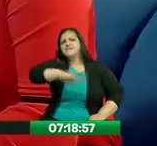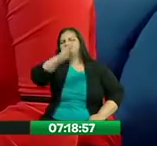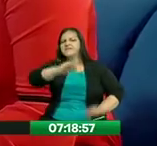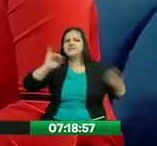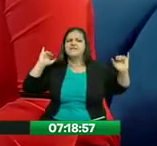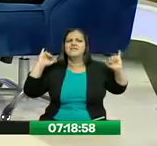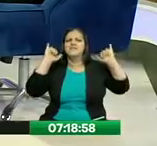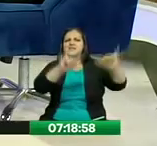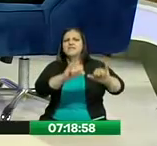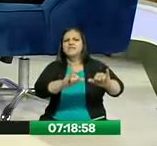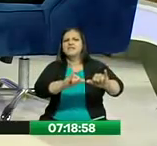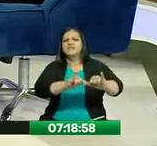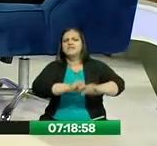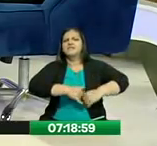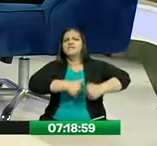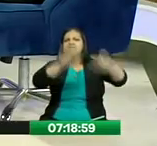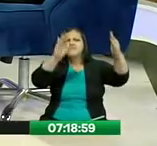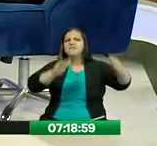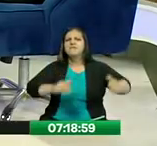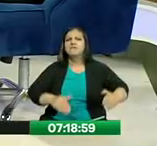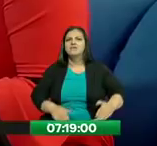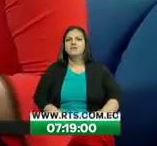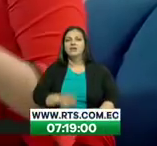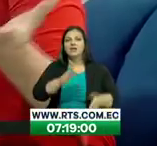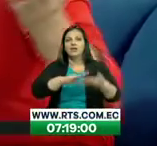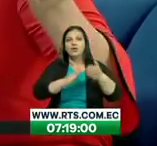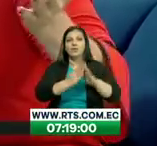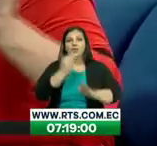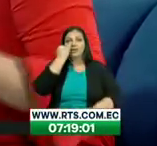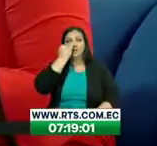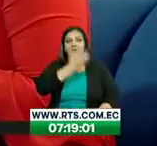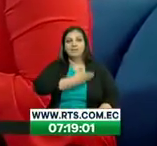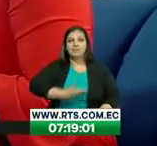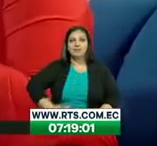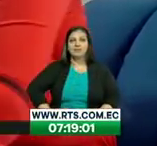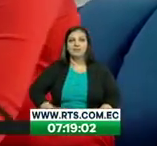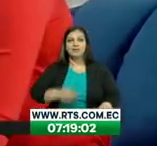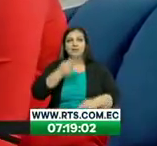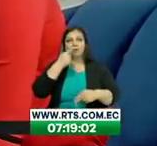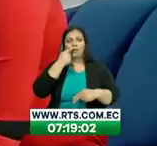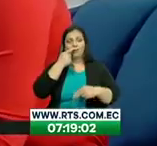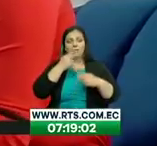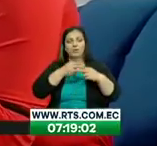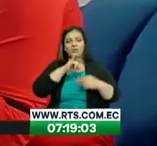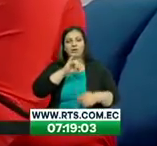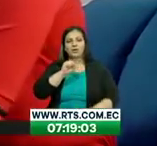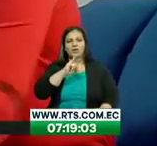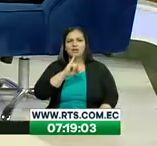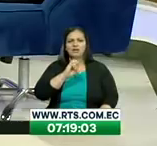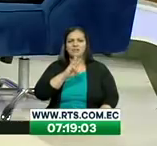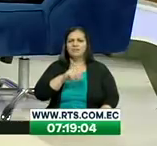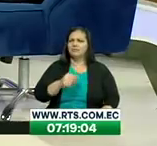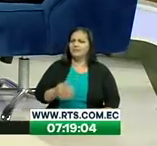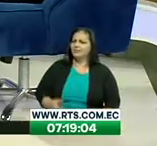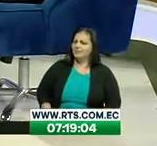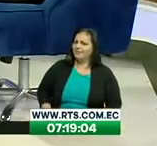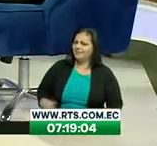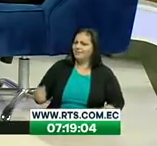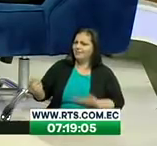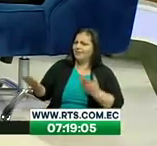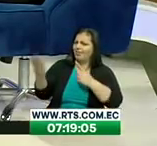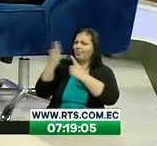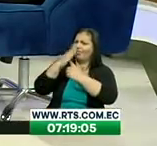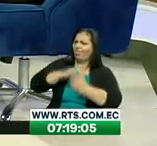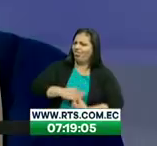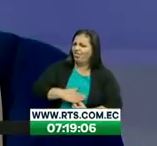Vargas le respondió. Le precisó aquello, pues, y hablan ya de un costo político. ¿Podrá darse o las cosas se pueden diluir? Yo